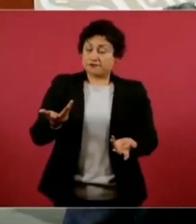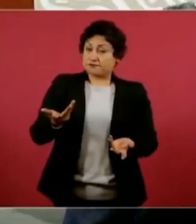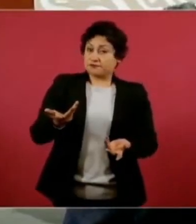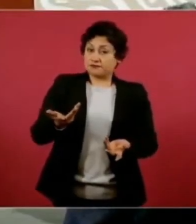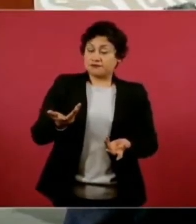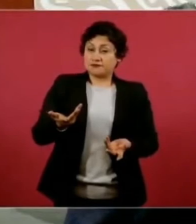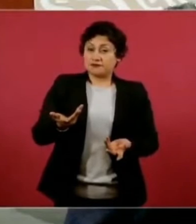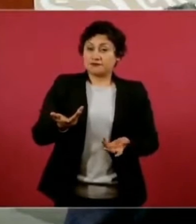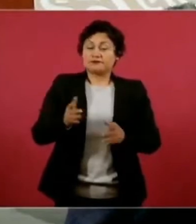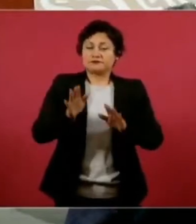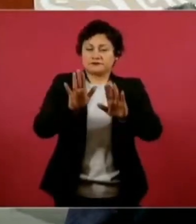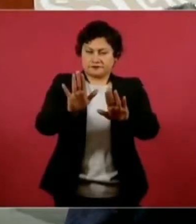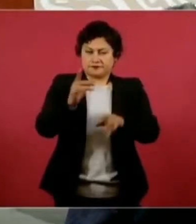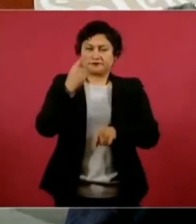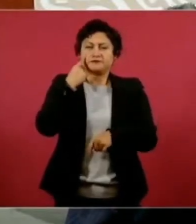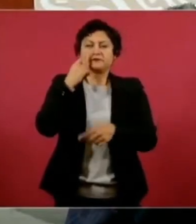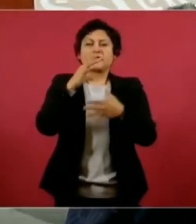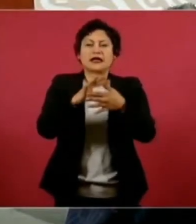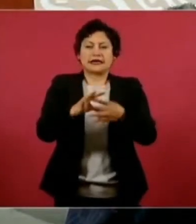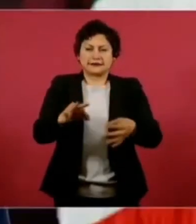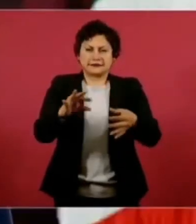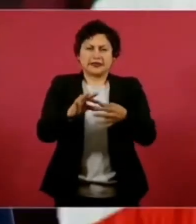Además, les voy a poner un ejemplo,